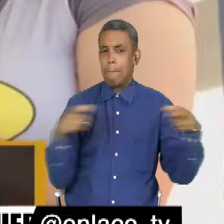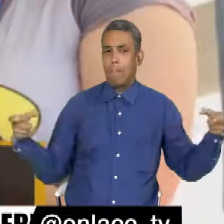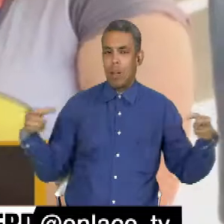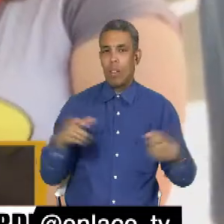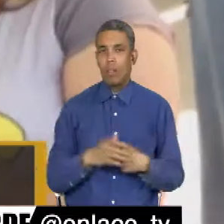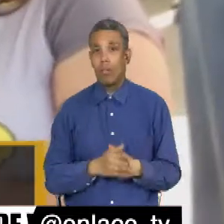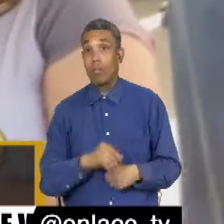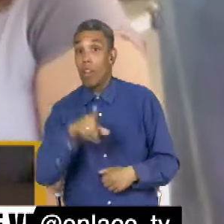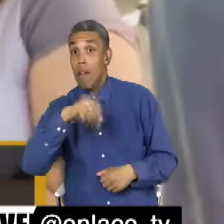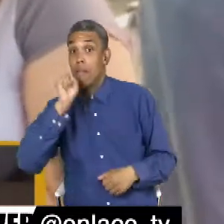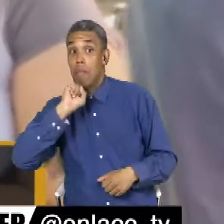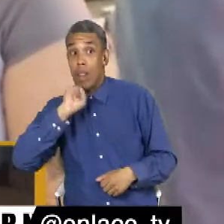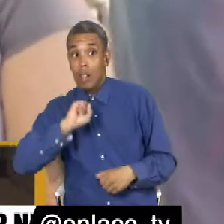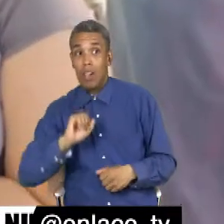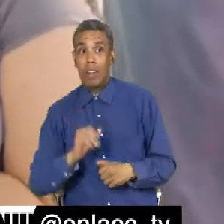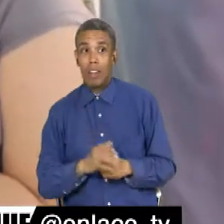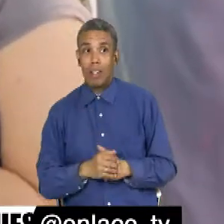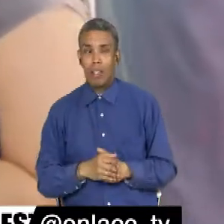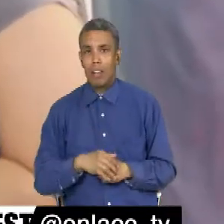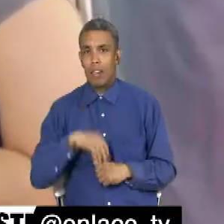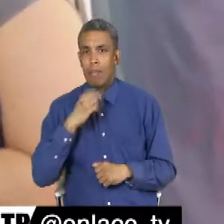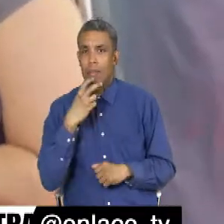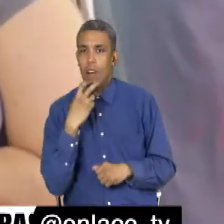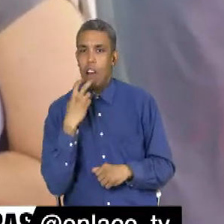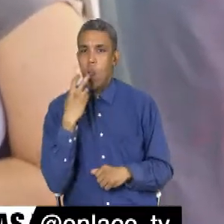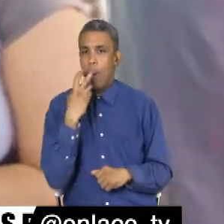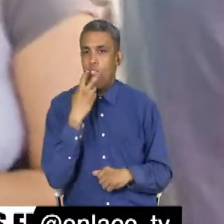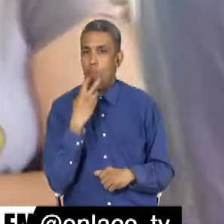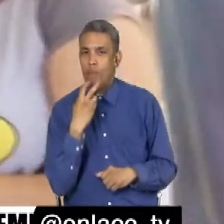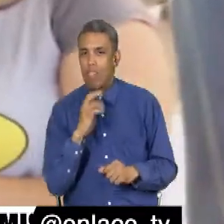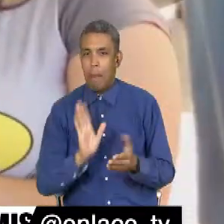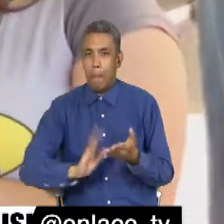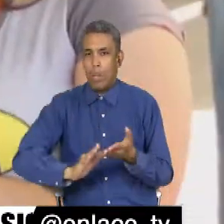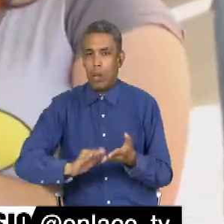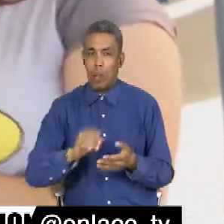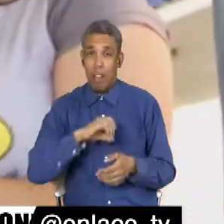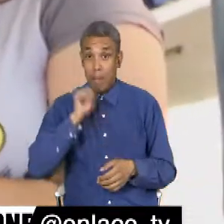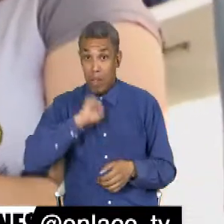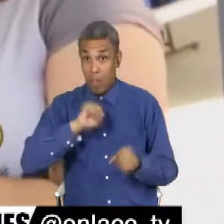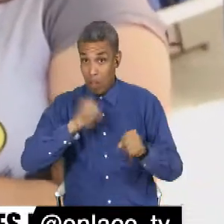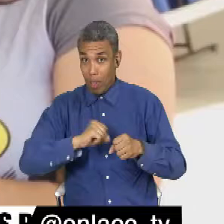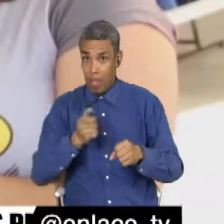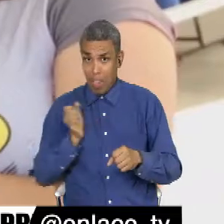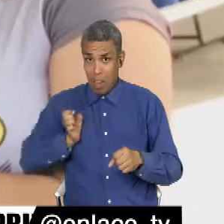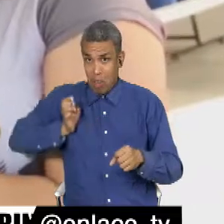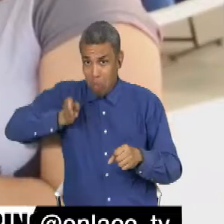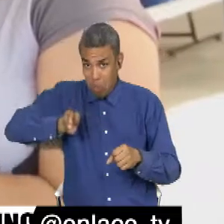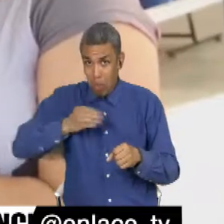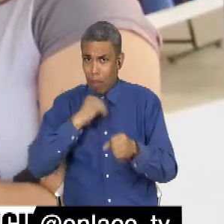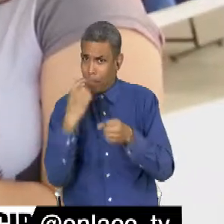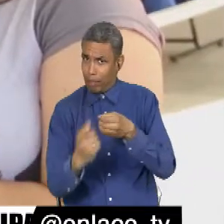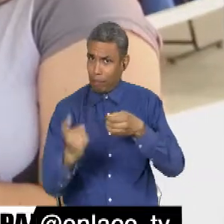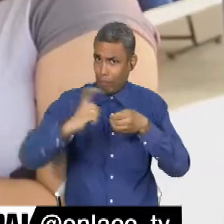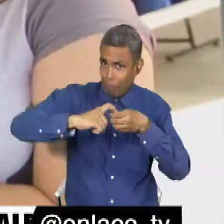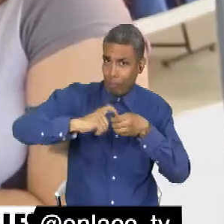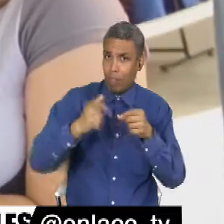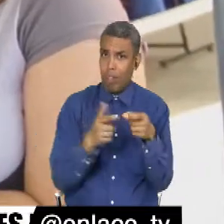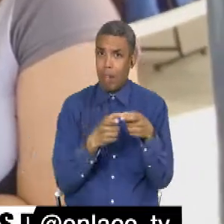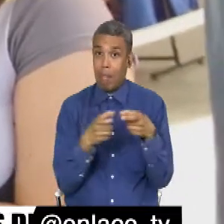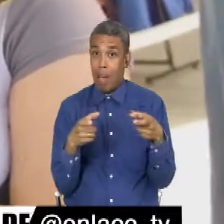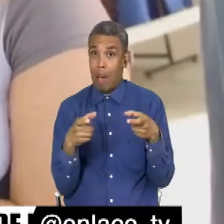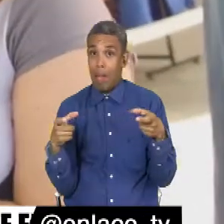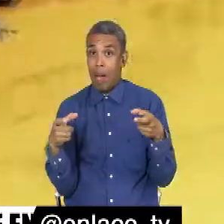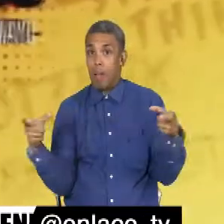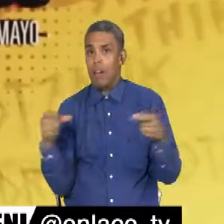Bermeja, que bueno, se me enredó la lengua ya tanto hablar. Esto, que no, que hagan parte del club y que organicemos a ver si crecemos allá y